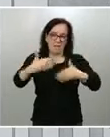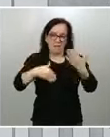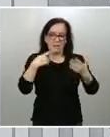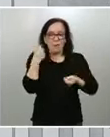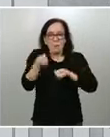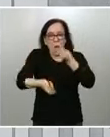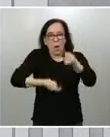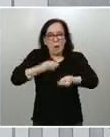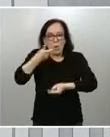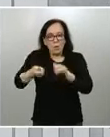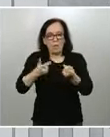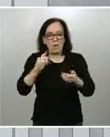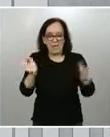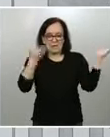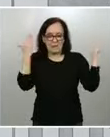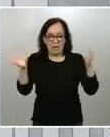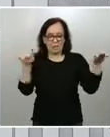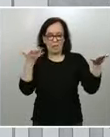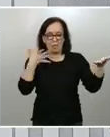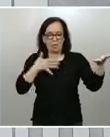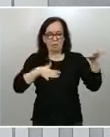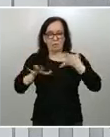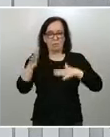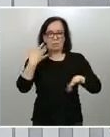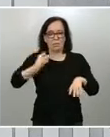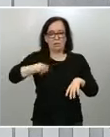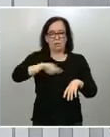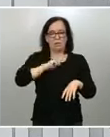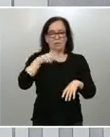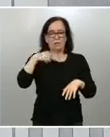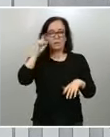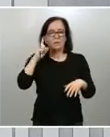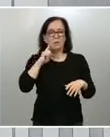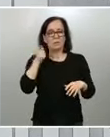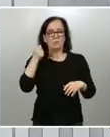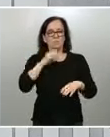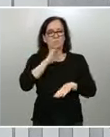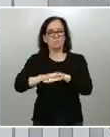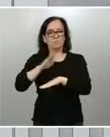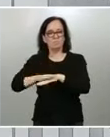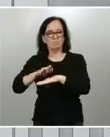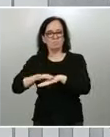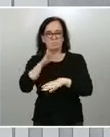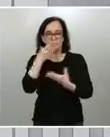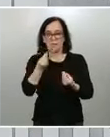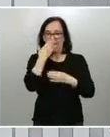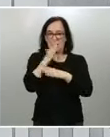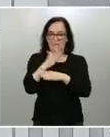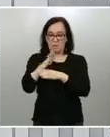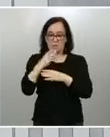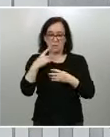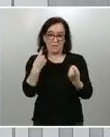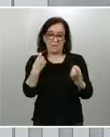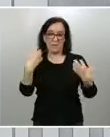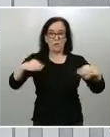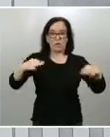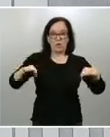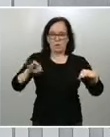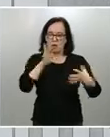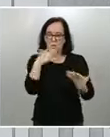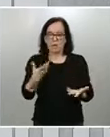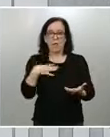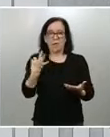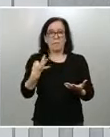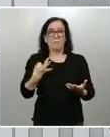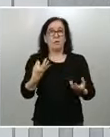adquiriendo los hábitos y reforzando aquellos comportamientos que serán necesarios en esta nueva normalidad con la que tendremos que convivir hasta que no haya